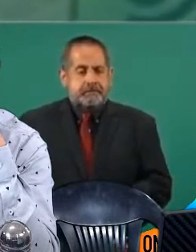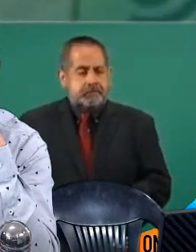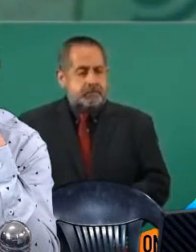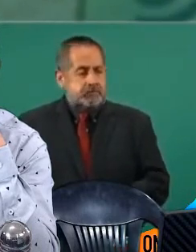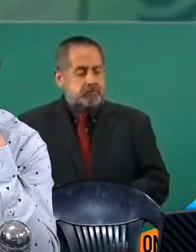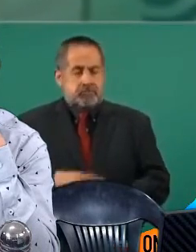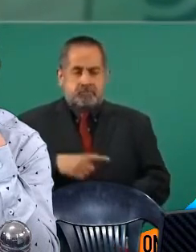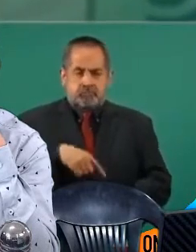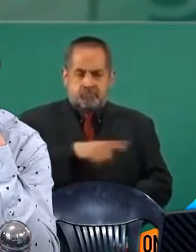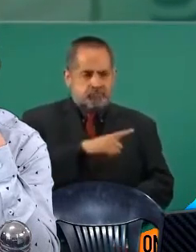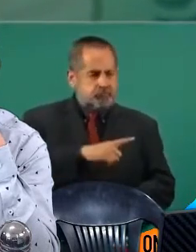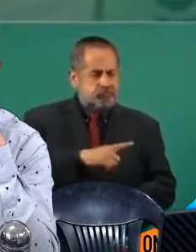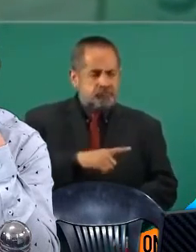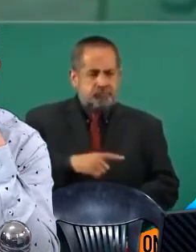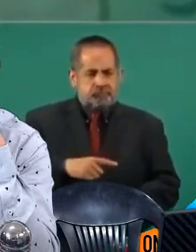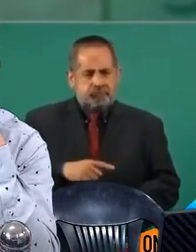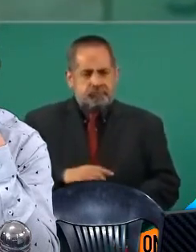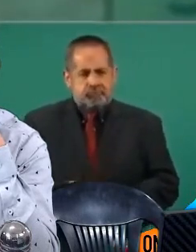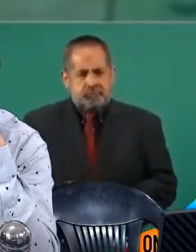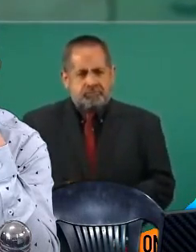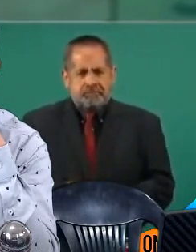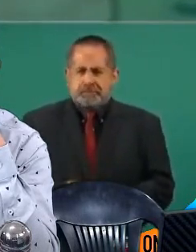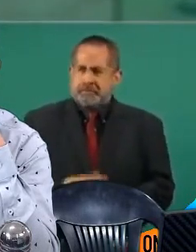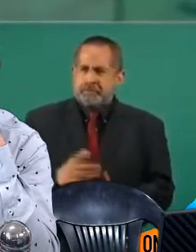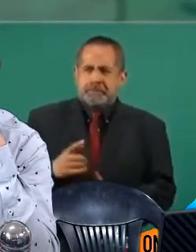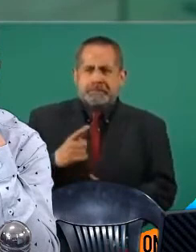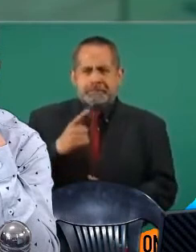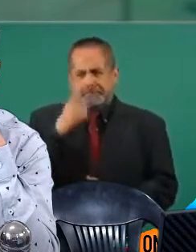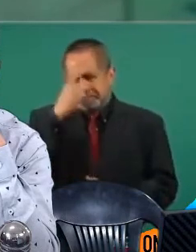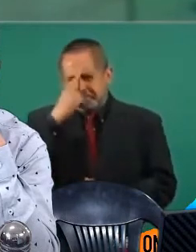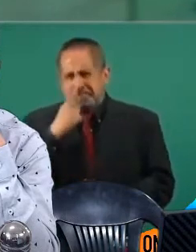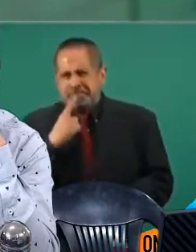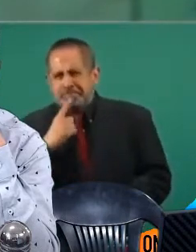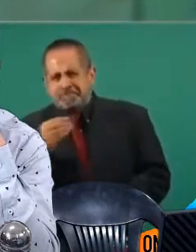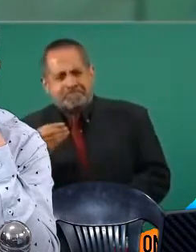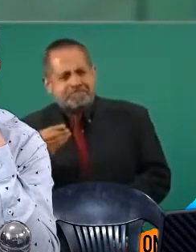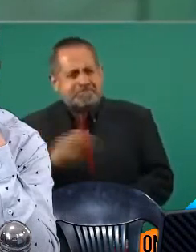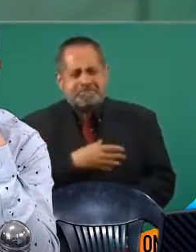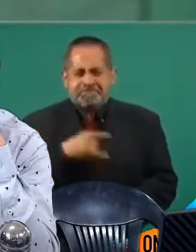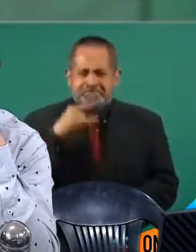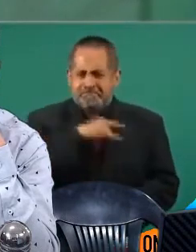francos, o si se quiere, cínicos.